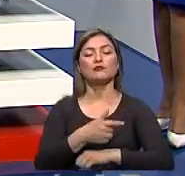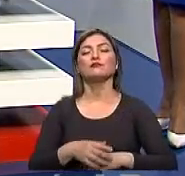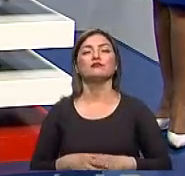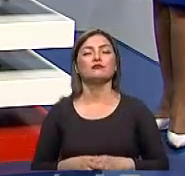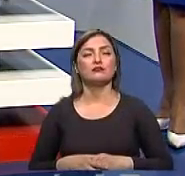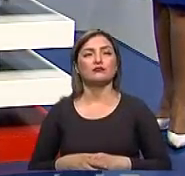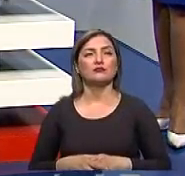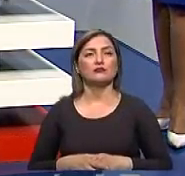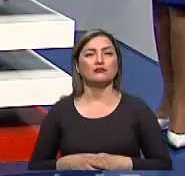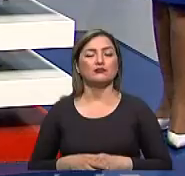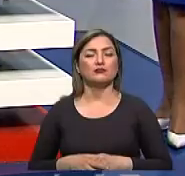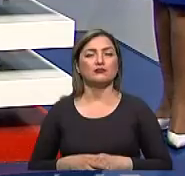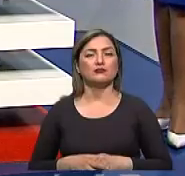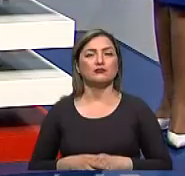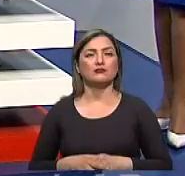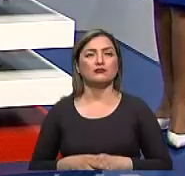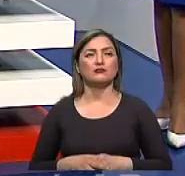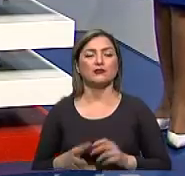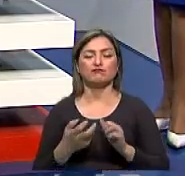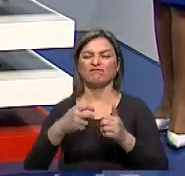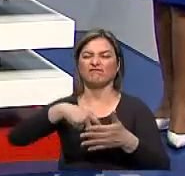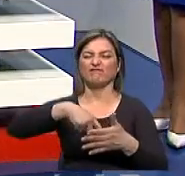vacuna del coronavirus, pero esto también es una limitante, ¿no?